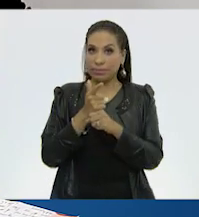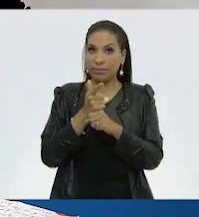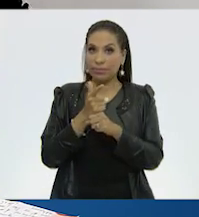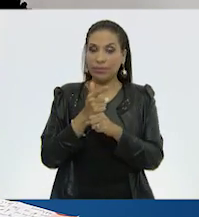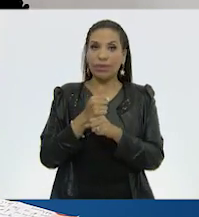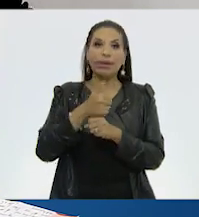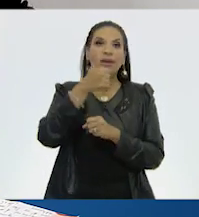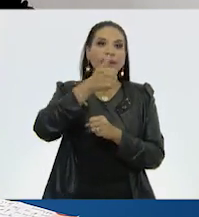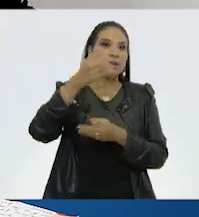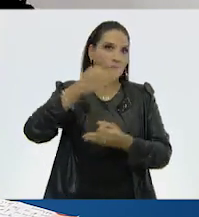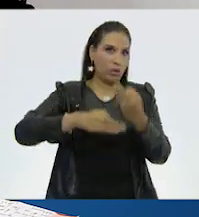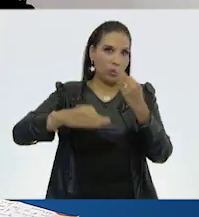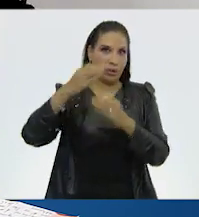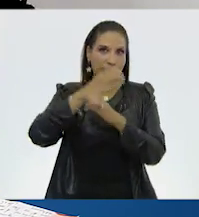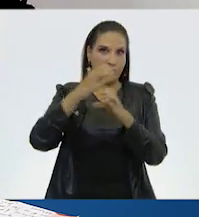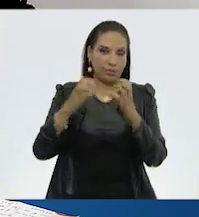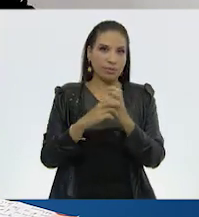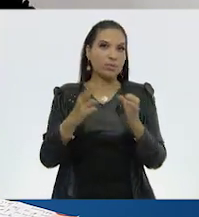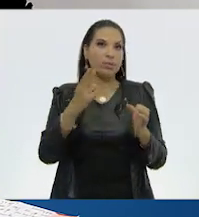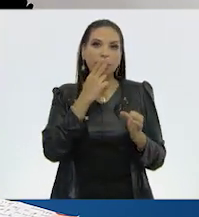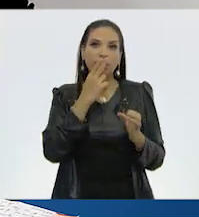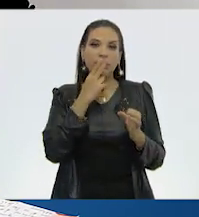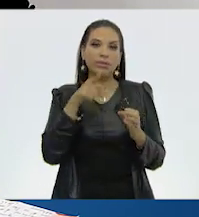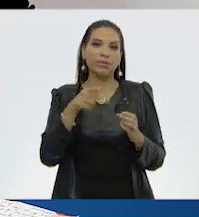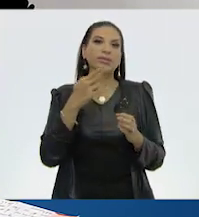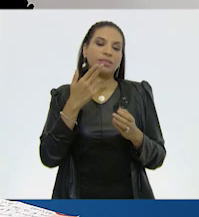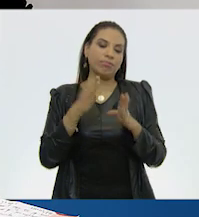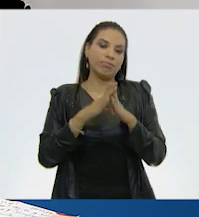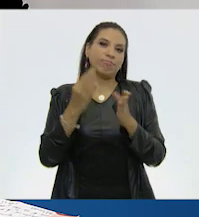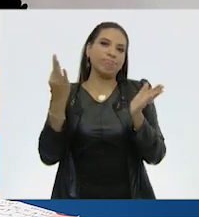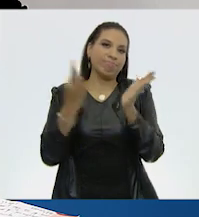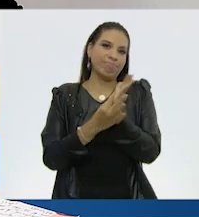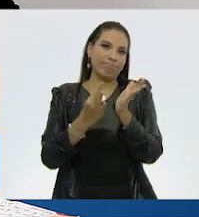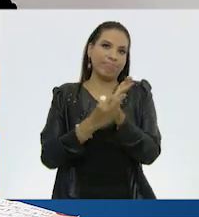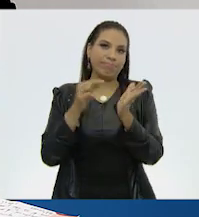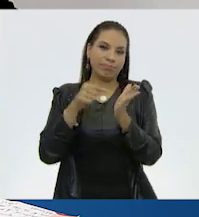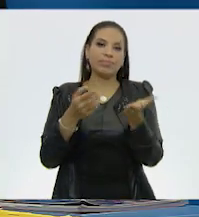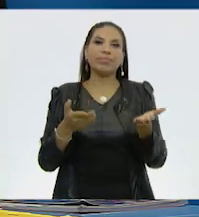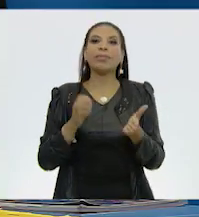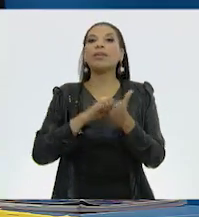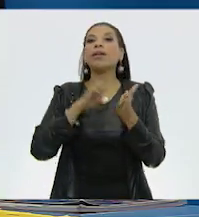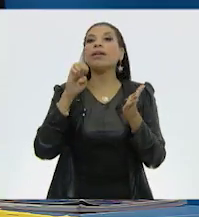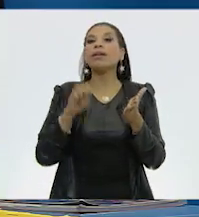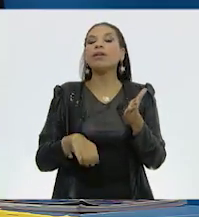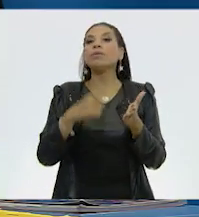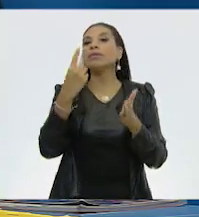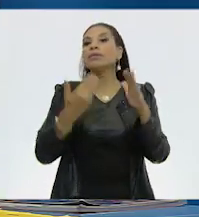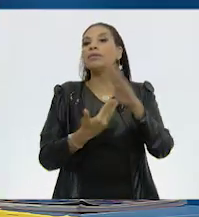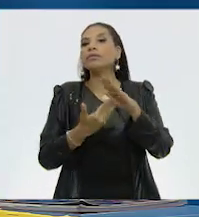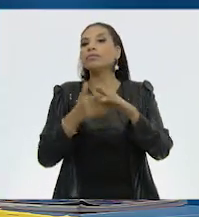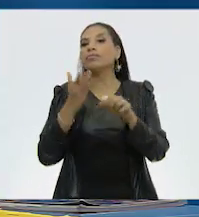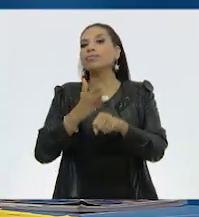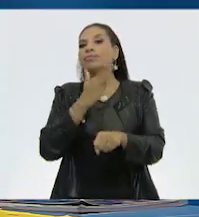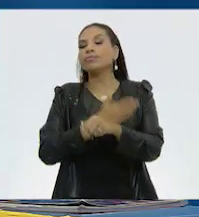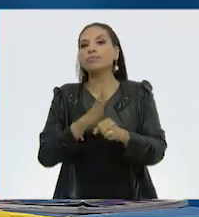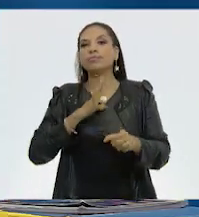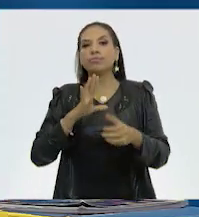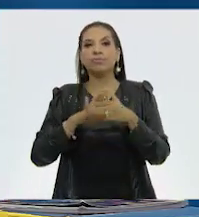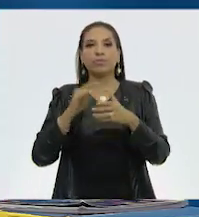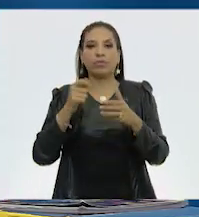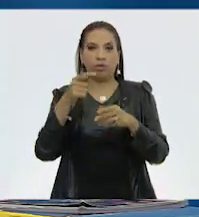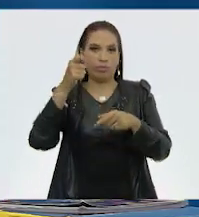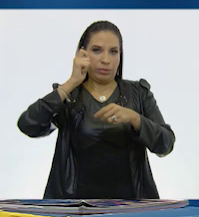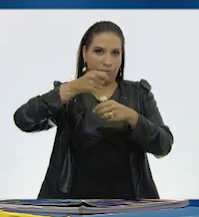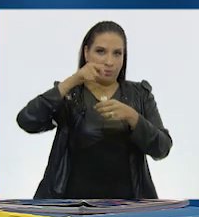que casi todos los objetos que usamos hacen uso de los metales. Por ejemplo, una mesa de madera está unida con ayuda